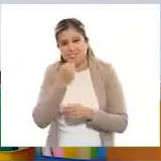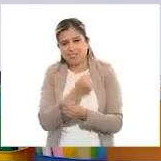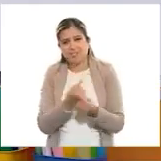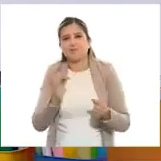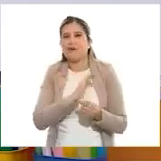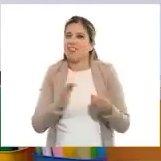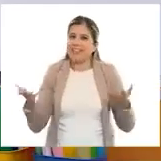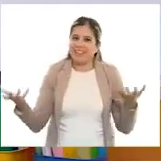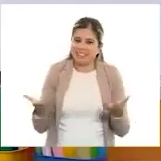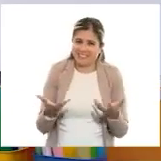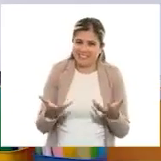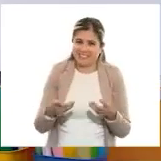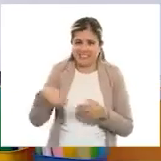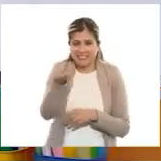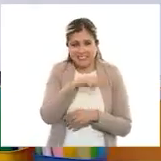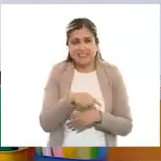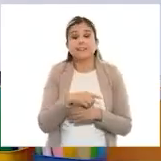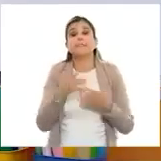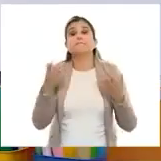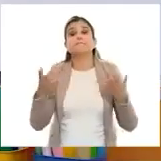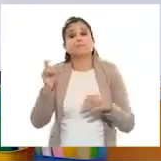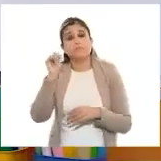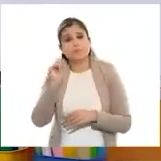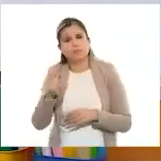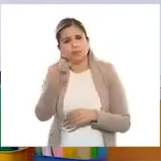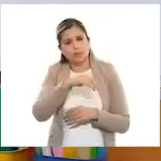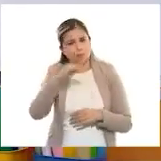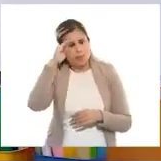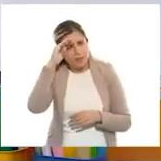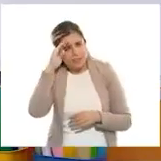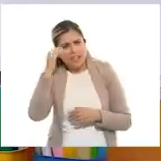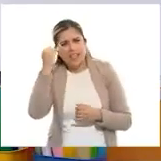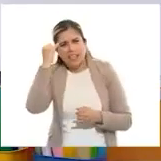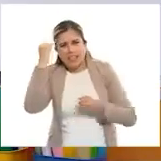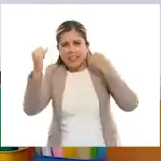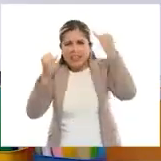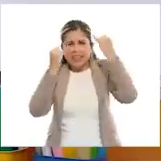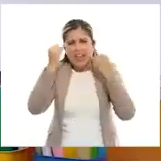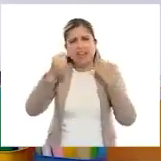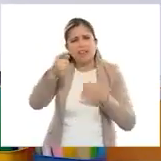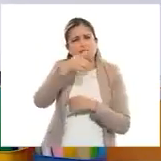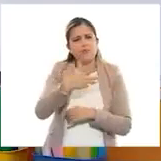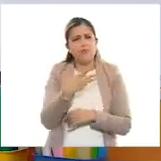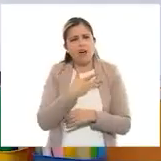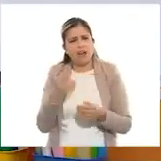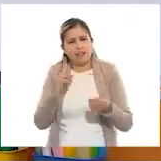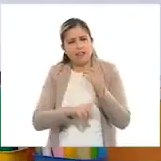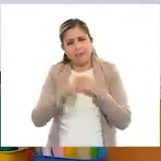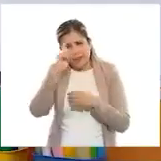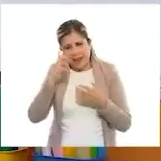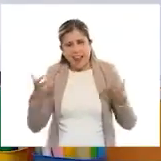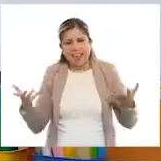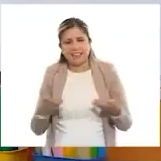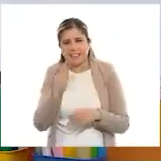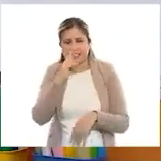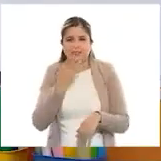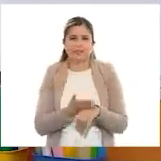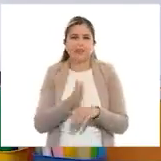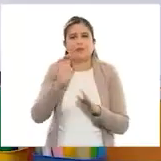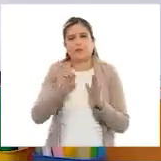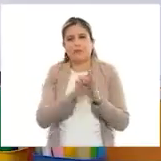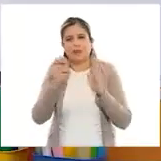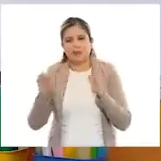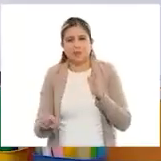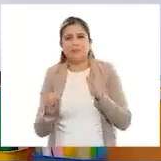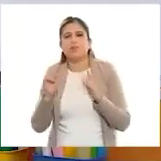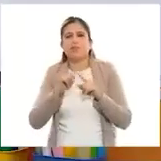pueden realizar. Sin embargo, también vamos a pensar en algunas ideas que nos hemos dado para poder ejercer esas responsabilidades. Por ejemplo,